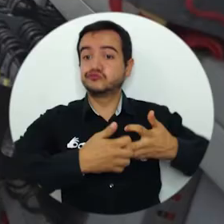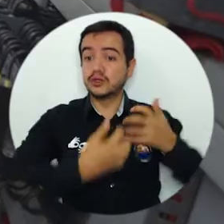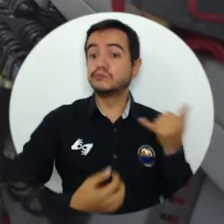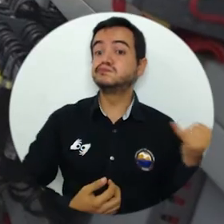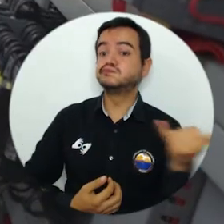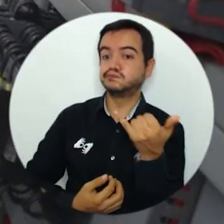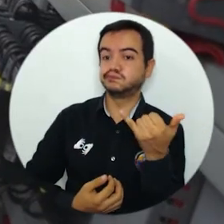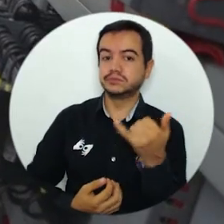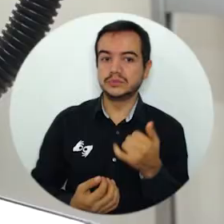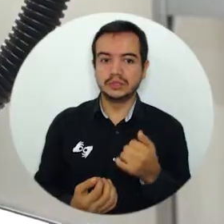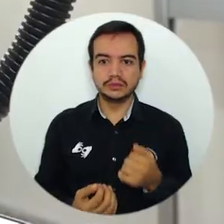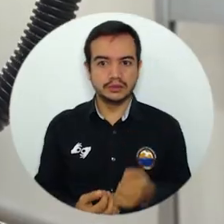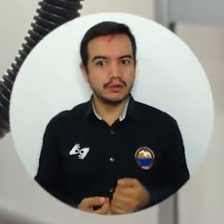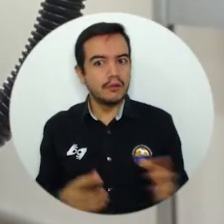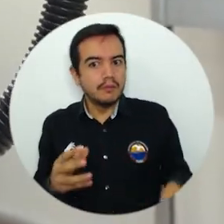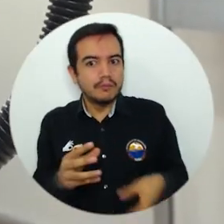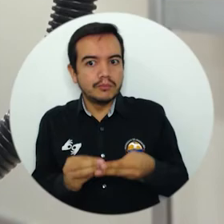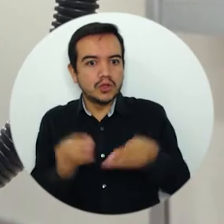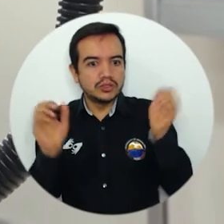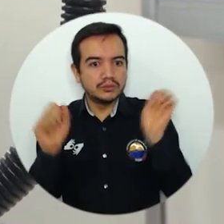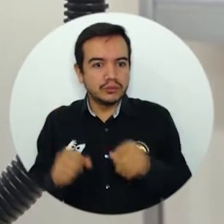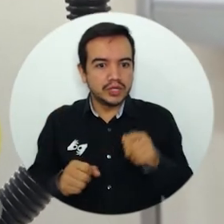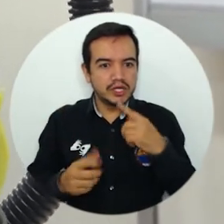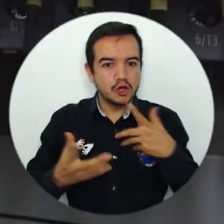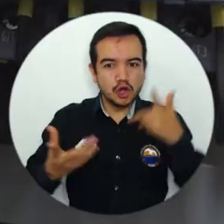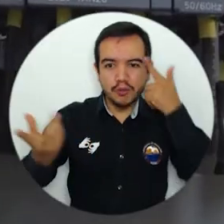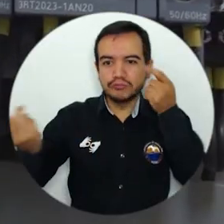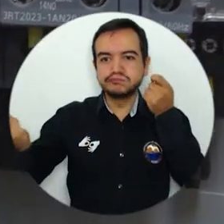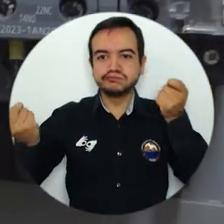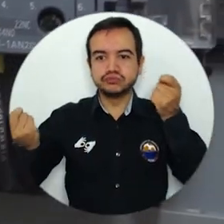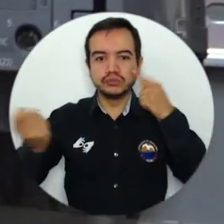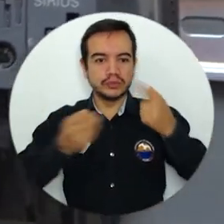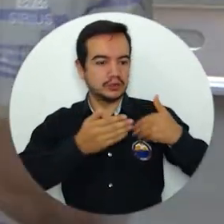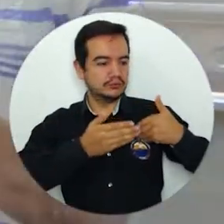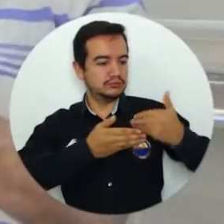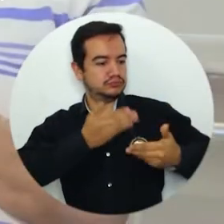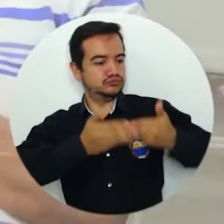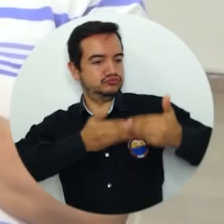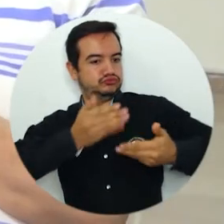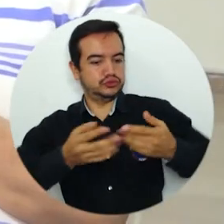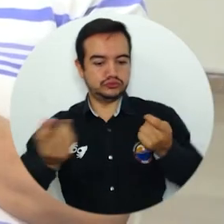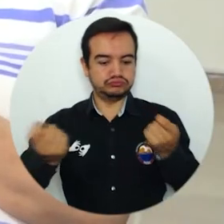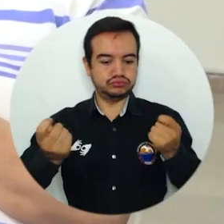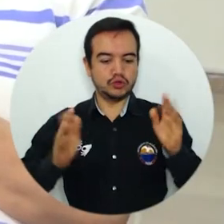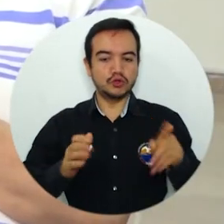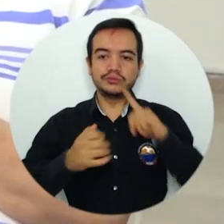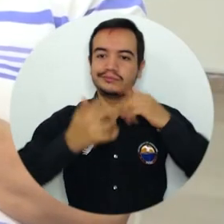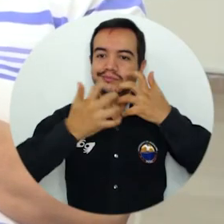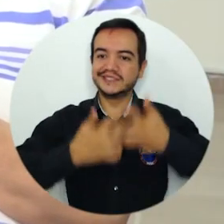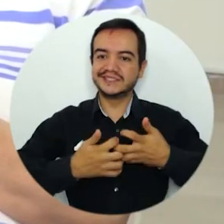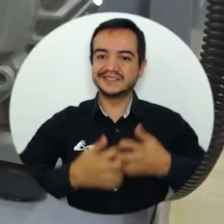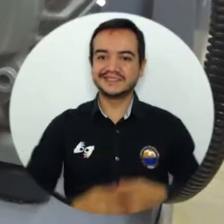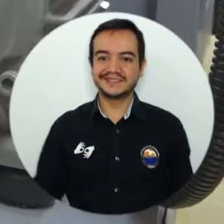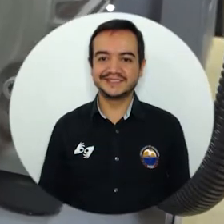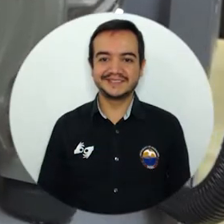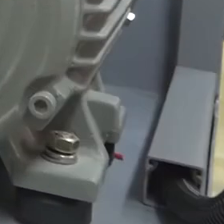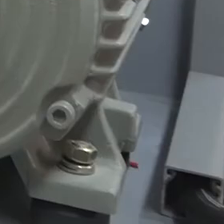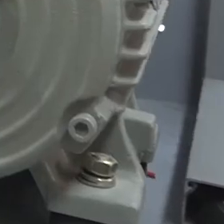industrial. Y así podría simular cómo controlar un proceso en una empresa de estas.